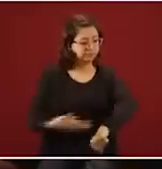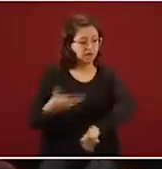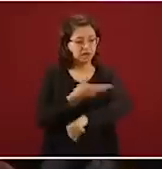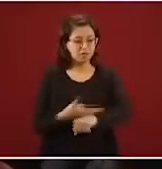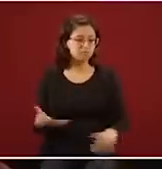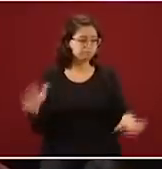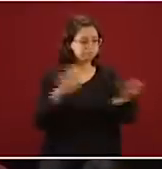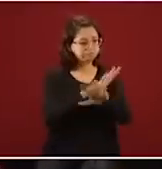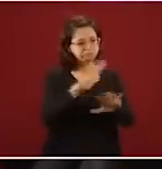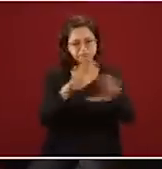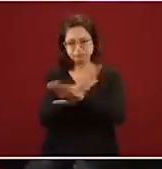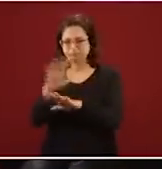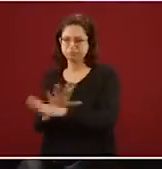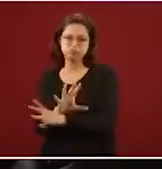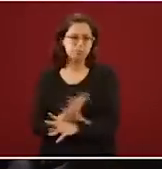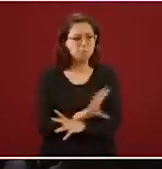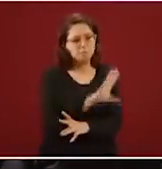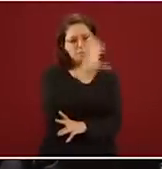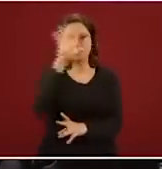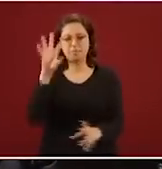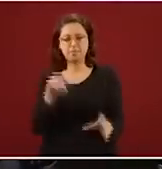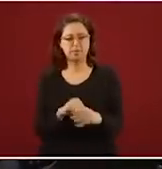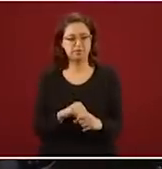en el sistema de salud pública.